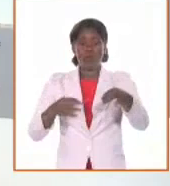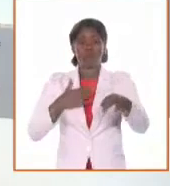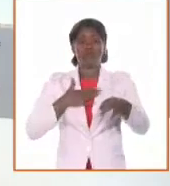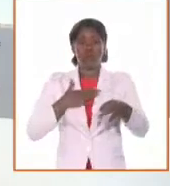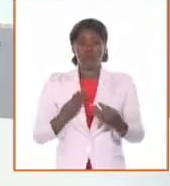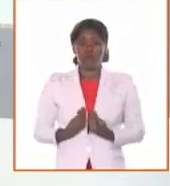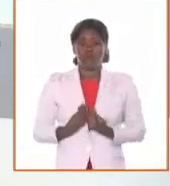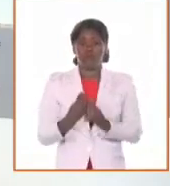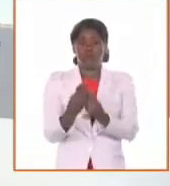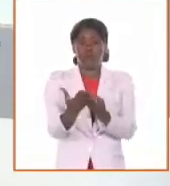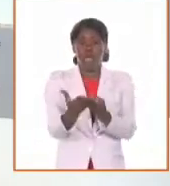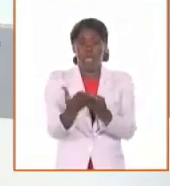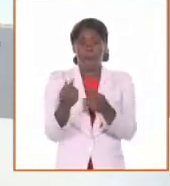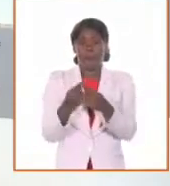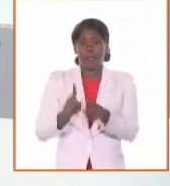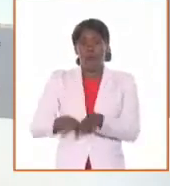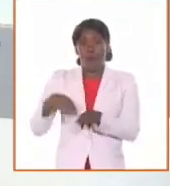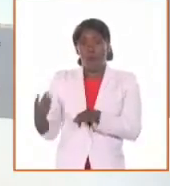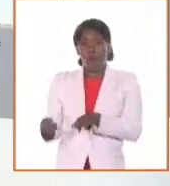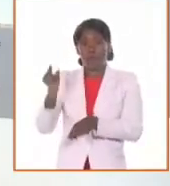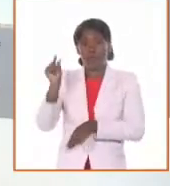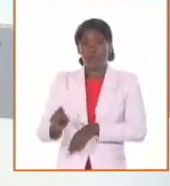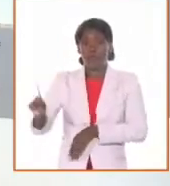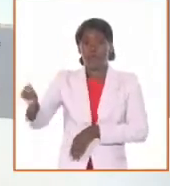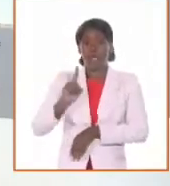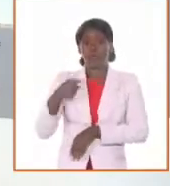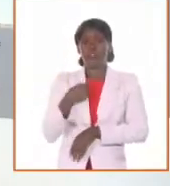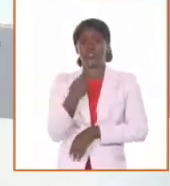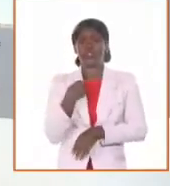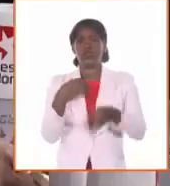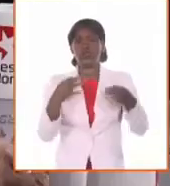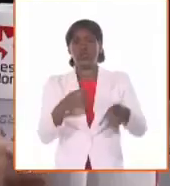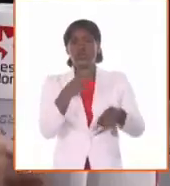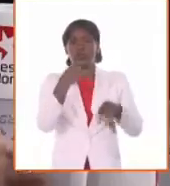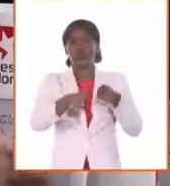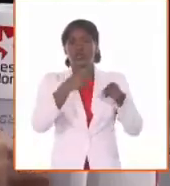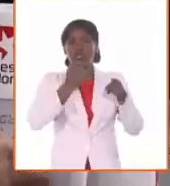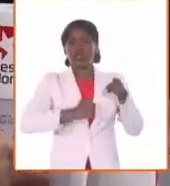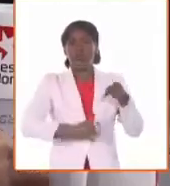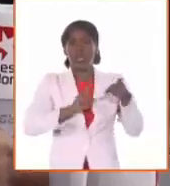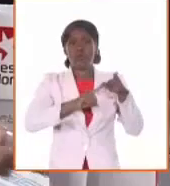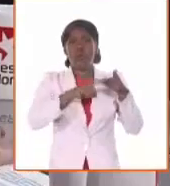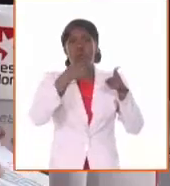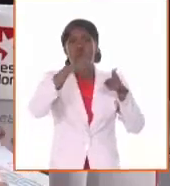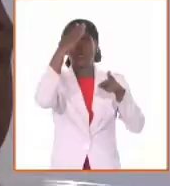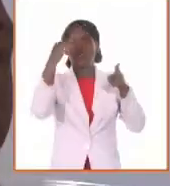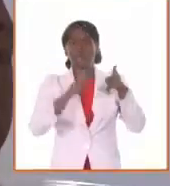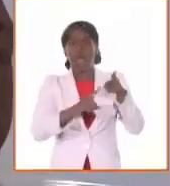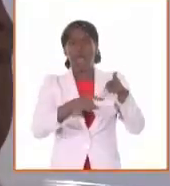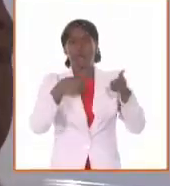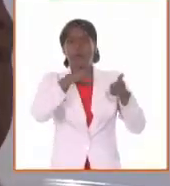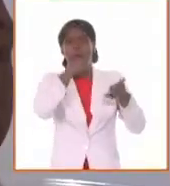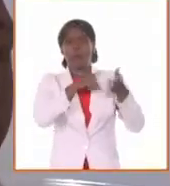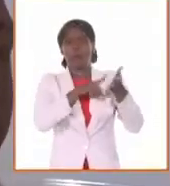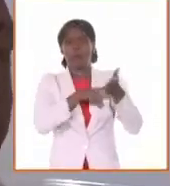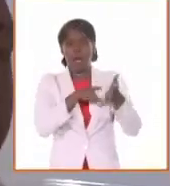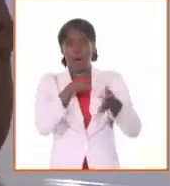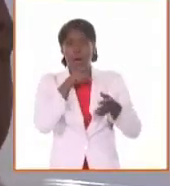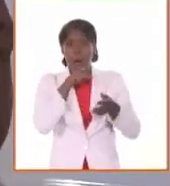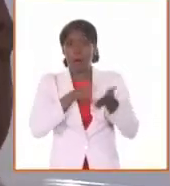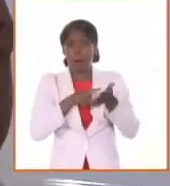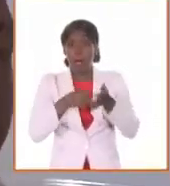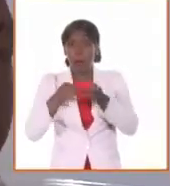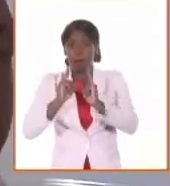soliciten en trámites que se hacen a veces migratorios etcétera por ley eso no se puede hacer exactamente en